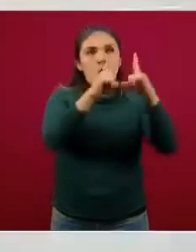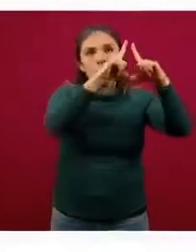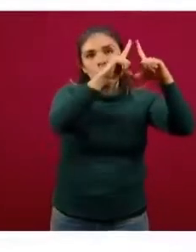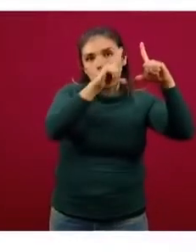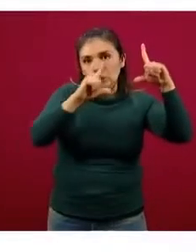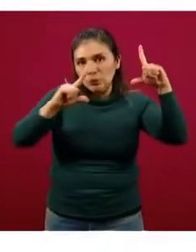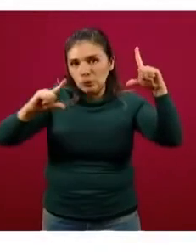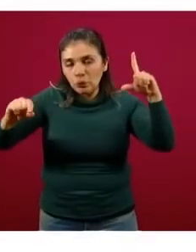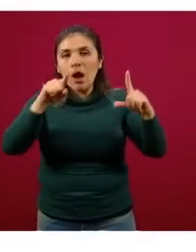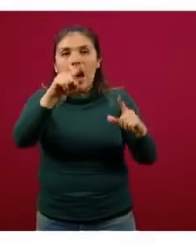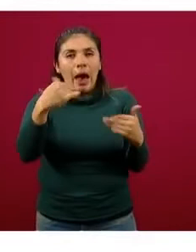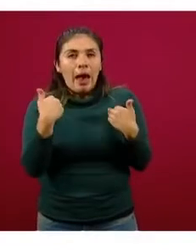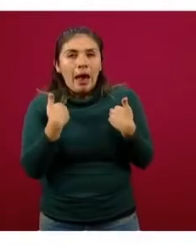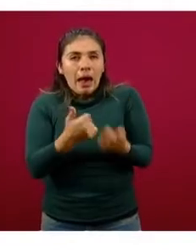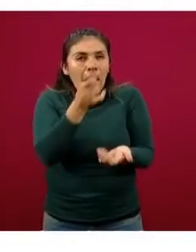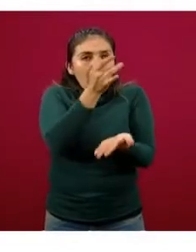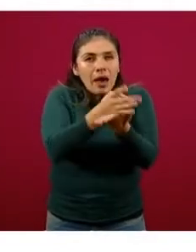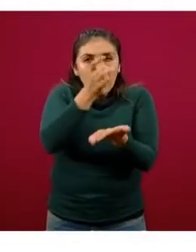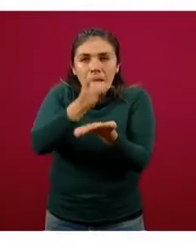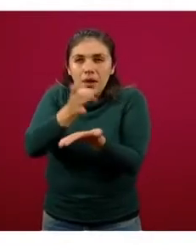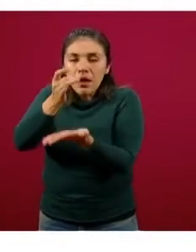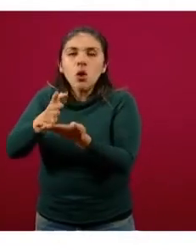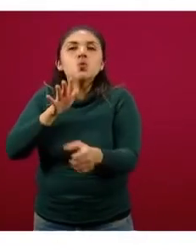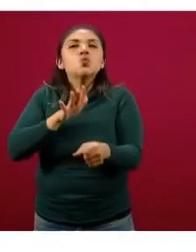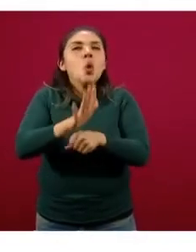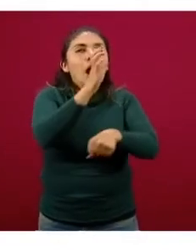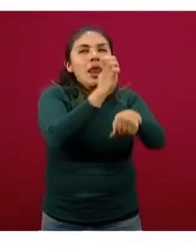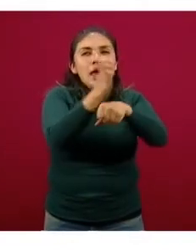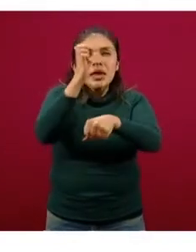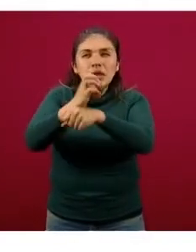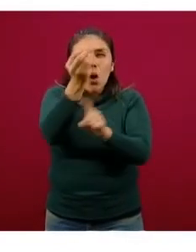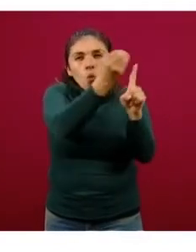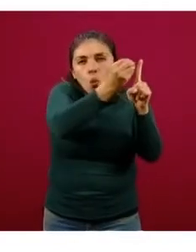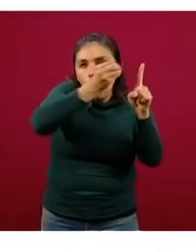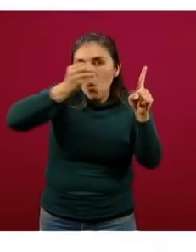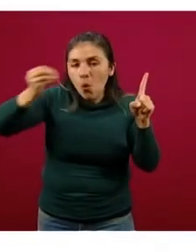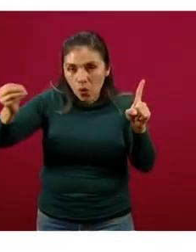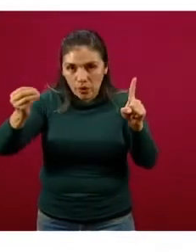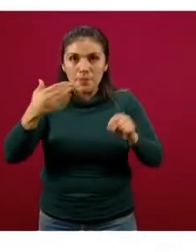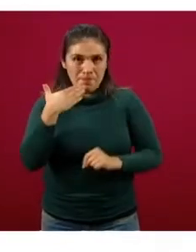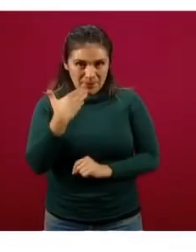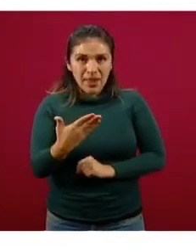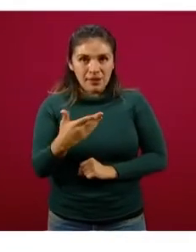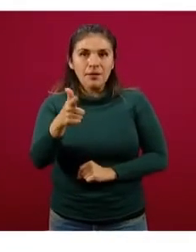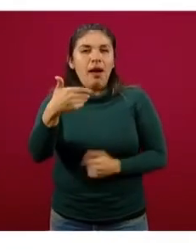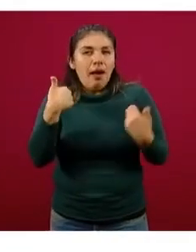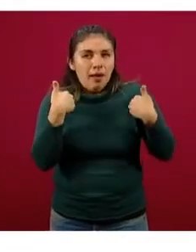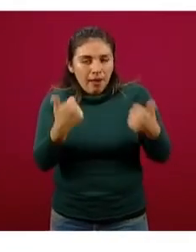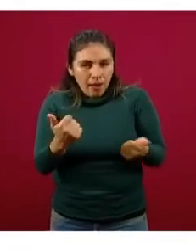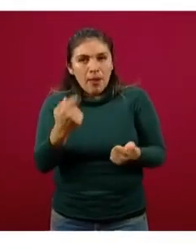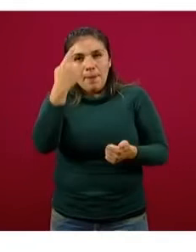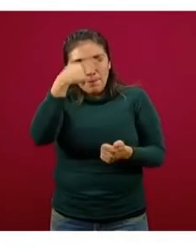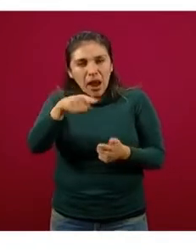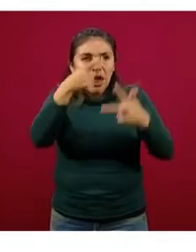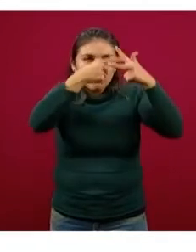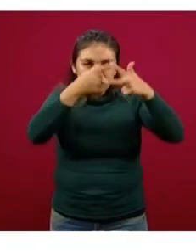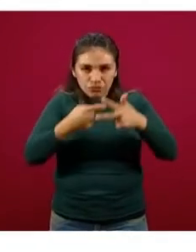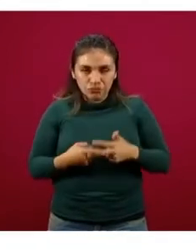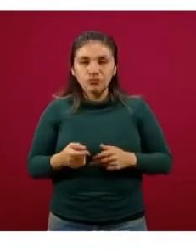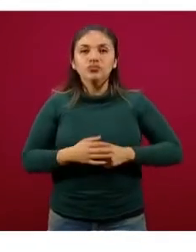orden ascendente para que ustedes rápidamente puedan tener el orden de las entidades federativas y puedan aplicar la